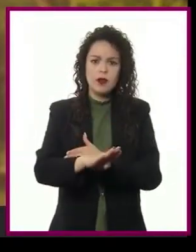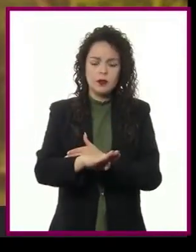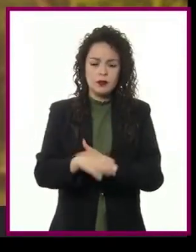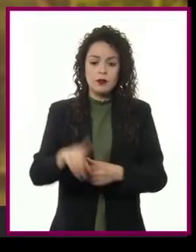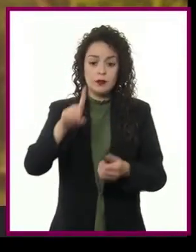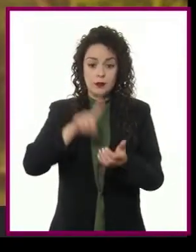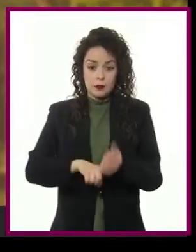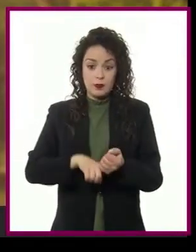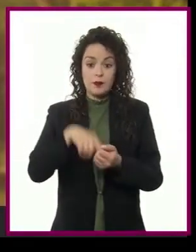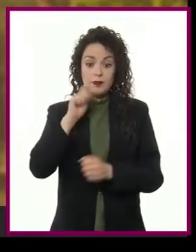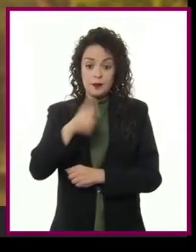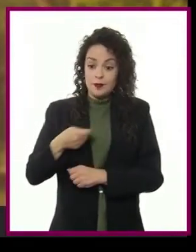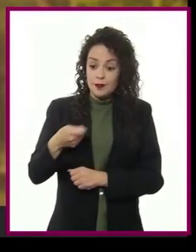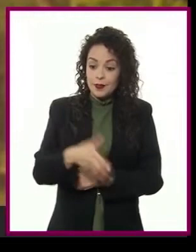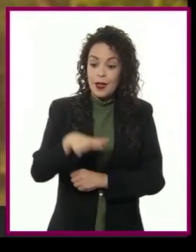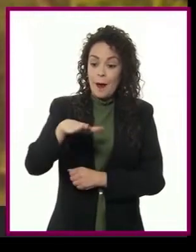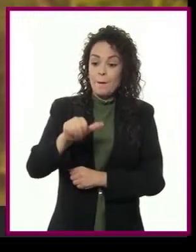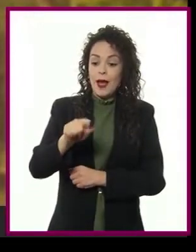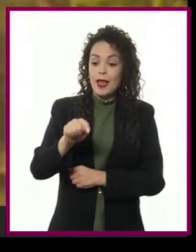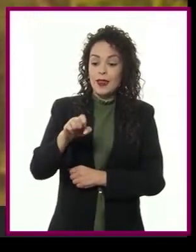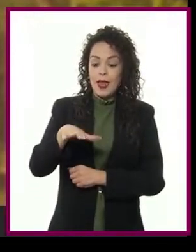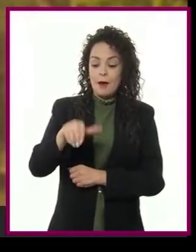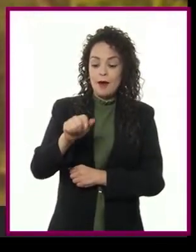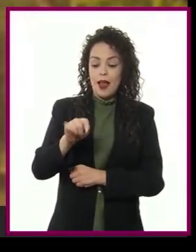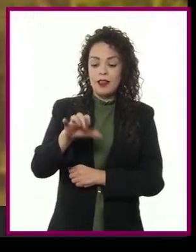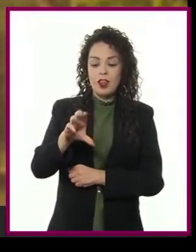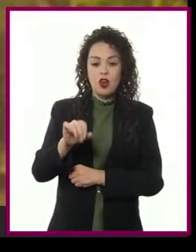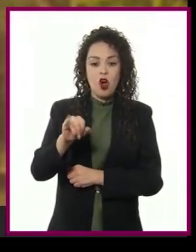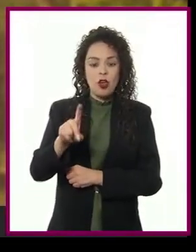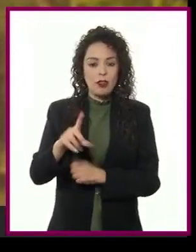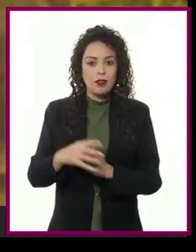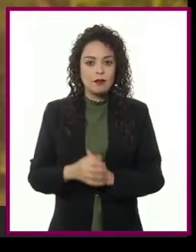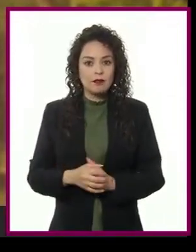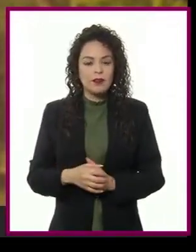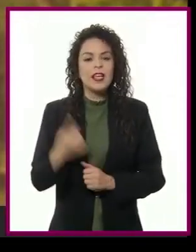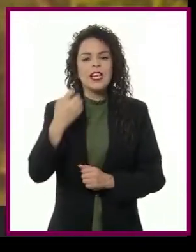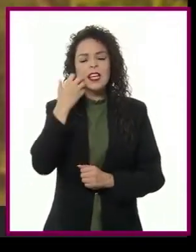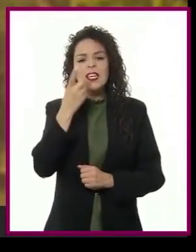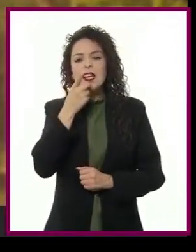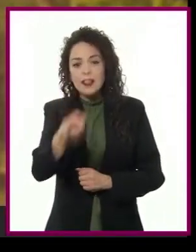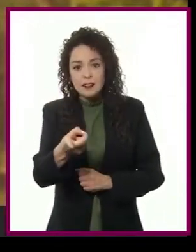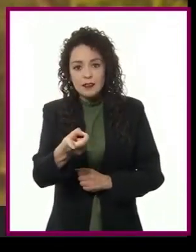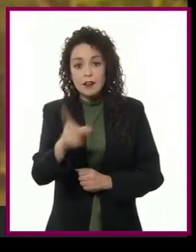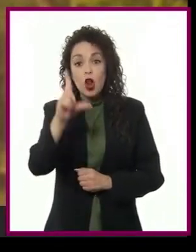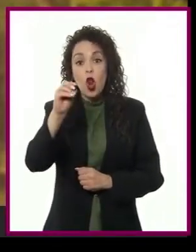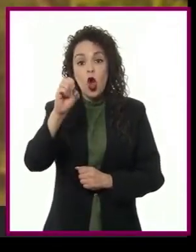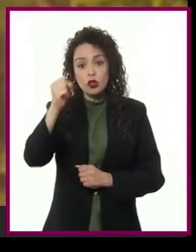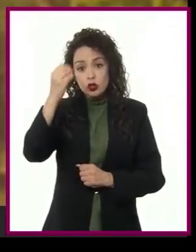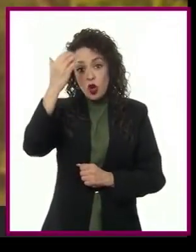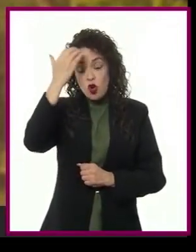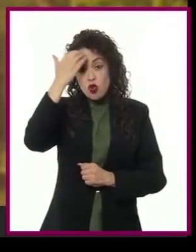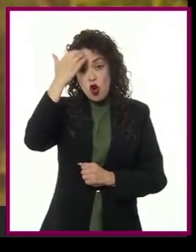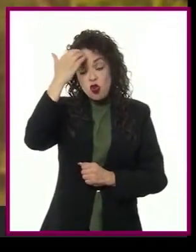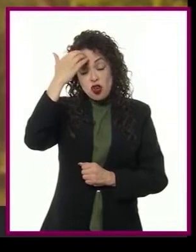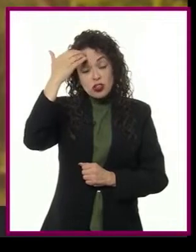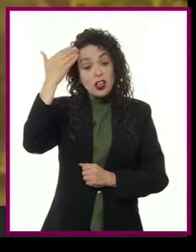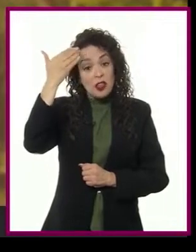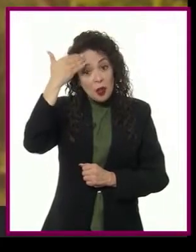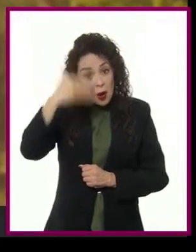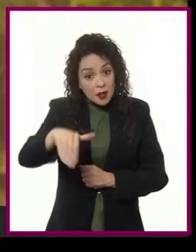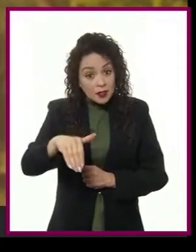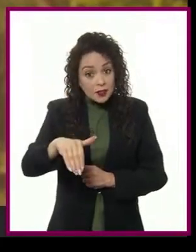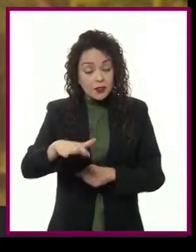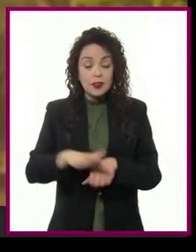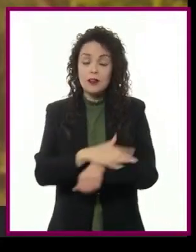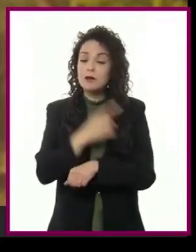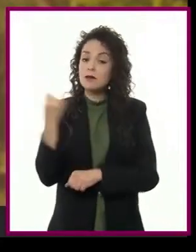los Mathematicoi, que significa los conocedores, porque considerábamos que